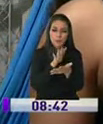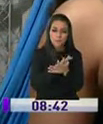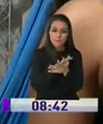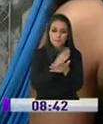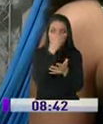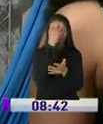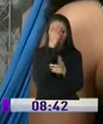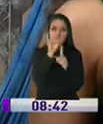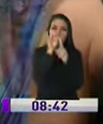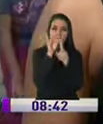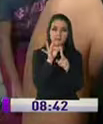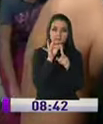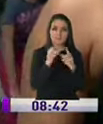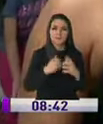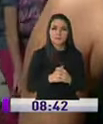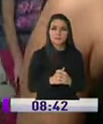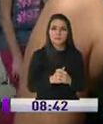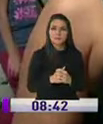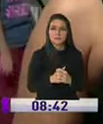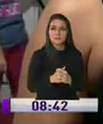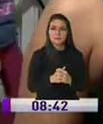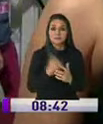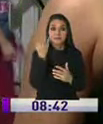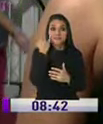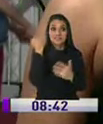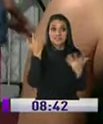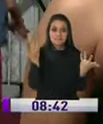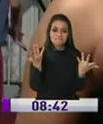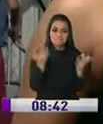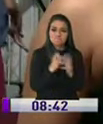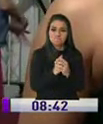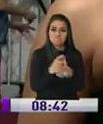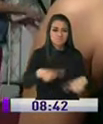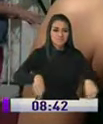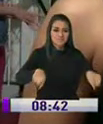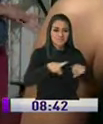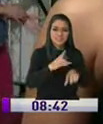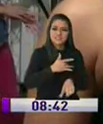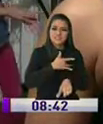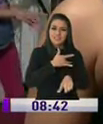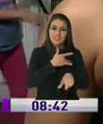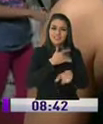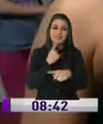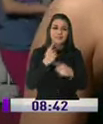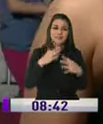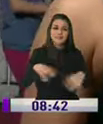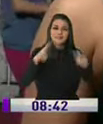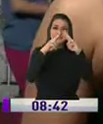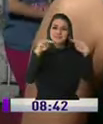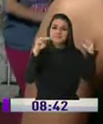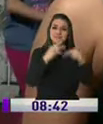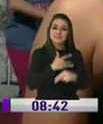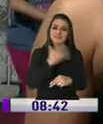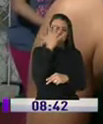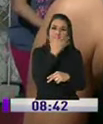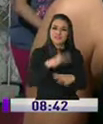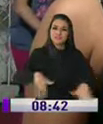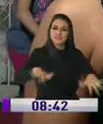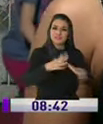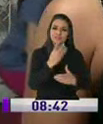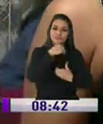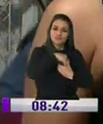especial. La idea es llenar de este espíritu, de esta dulzura, en el corazón de